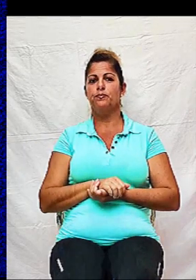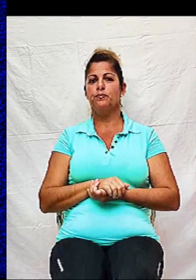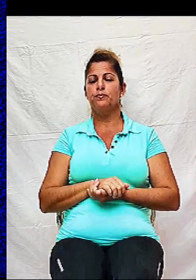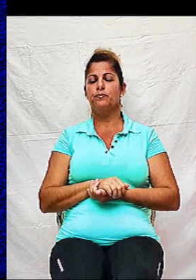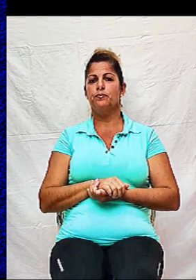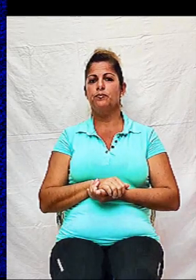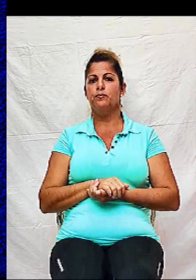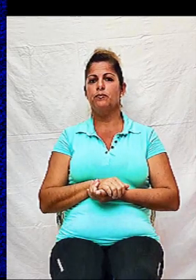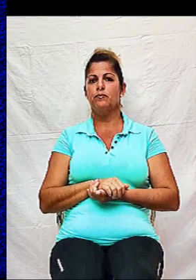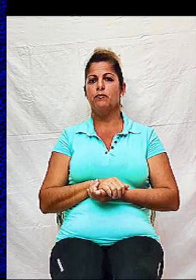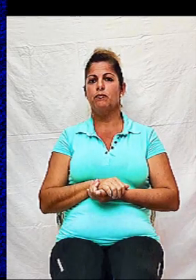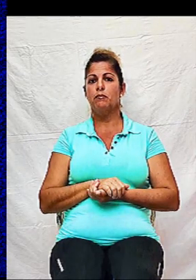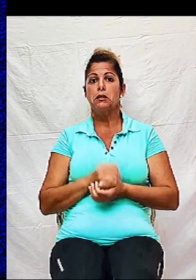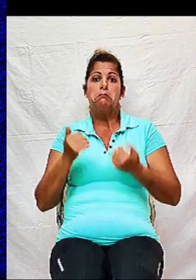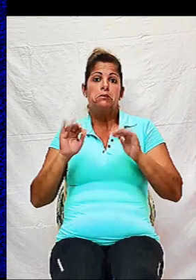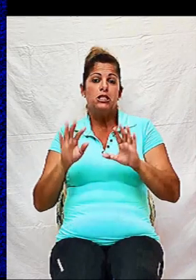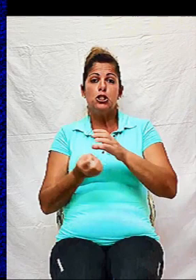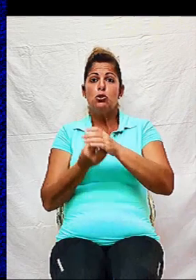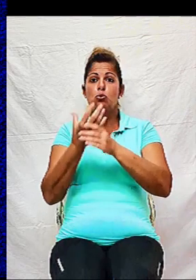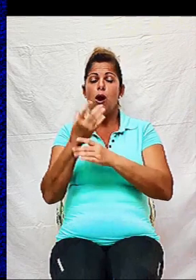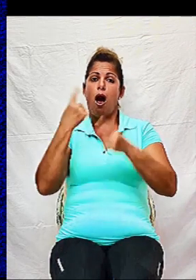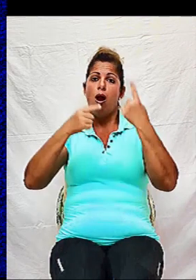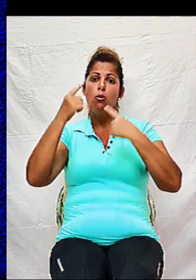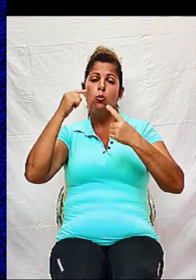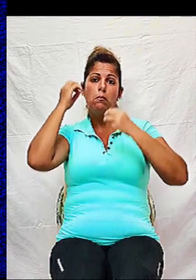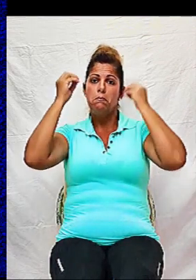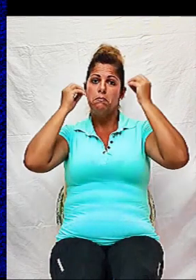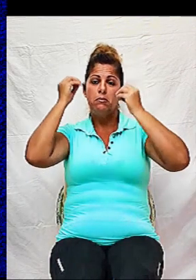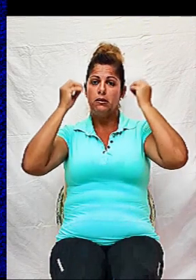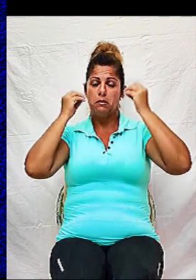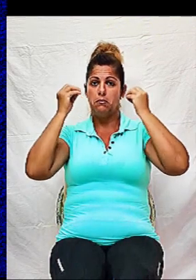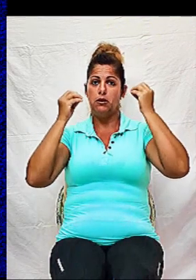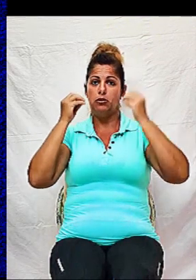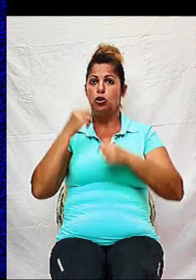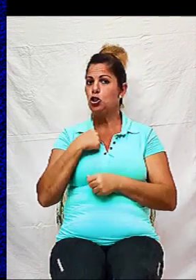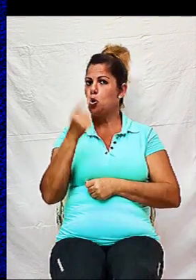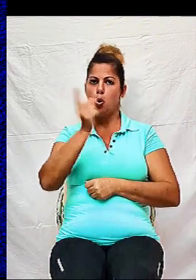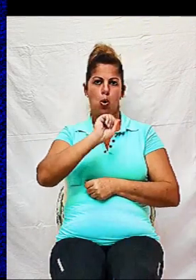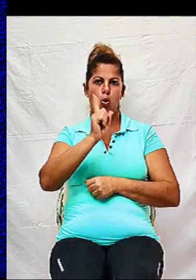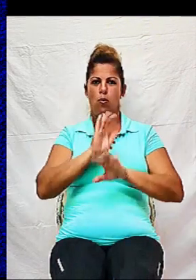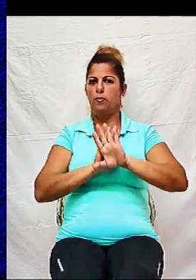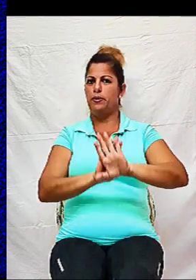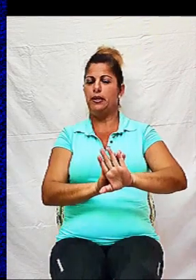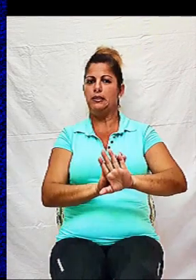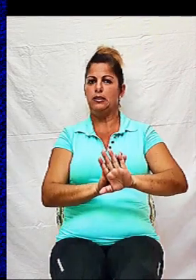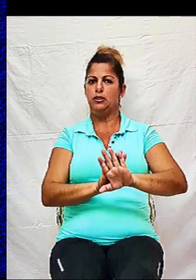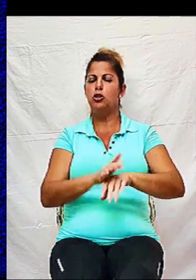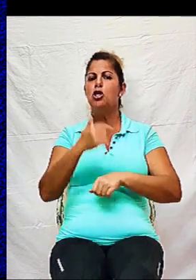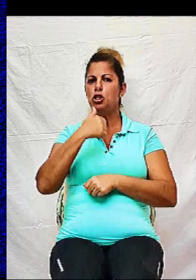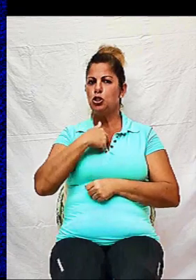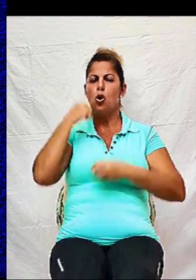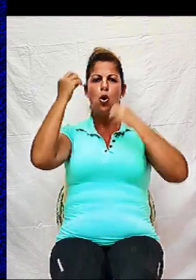Si surge alguna valoración o pensamiento, no me resisto. Lo observo con